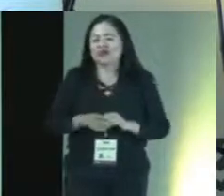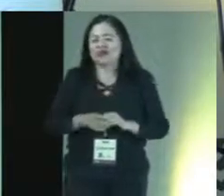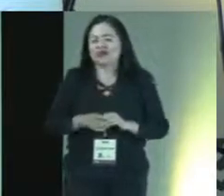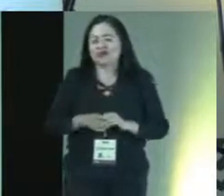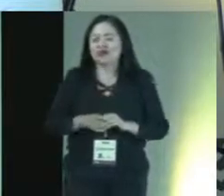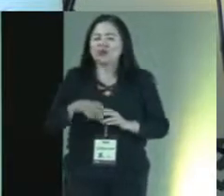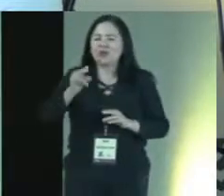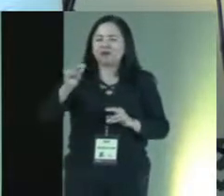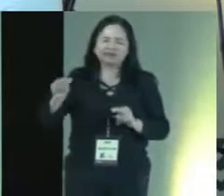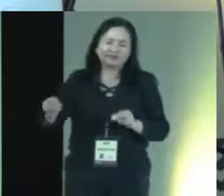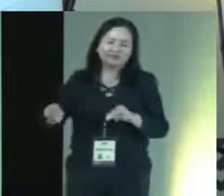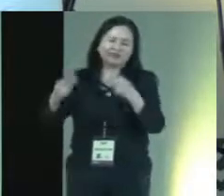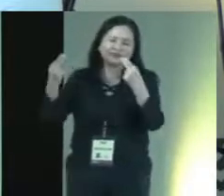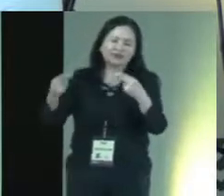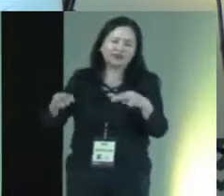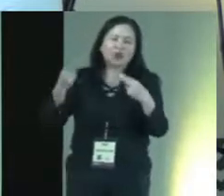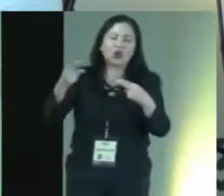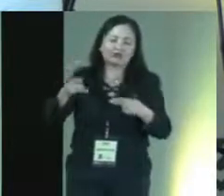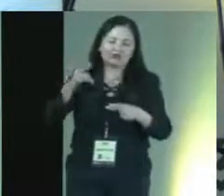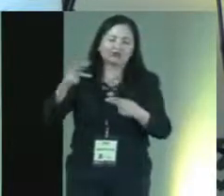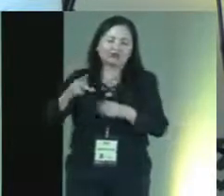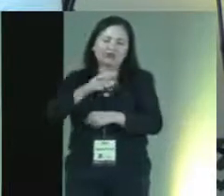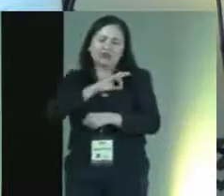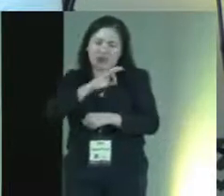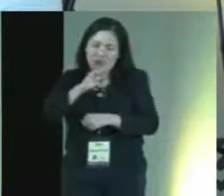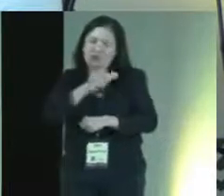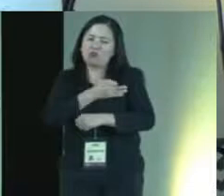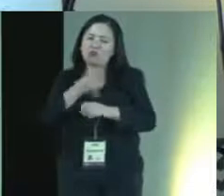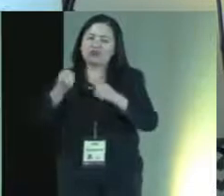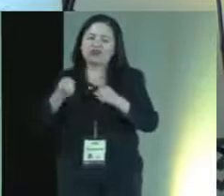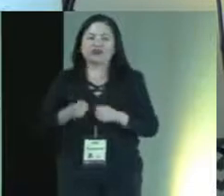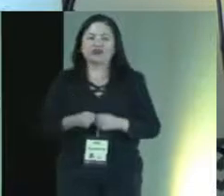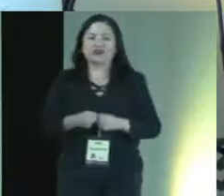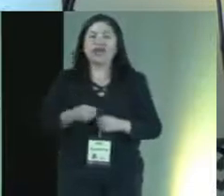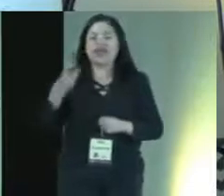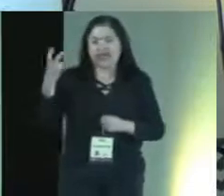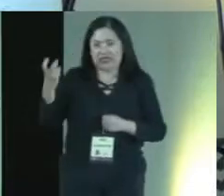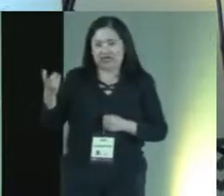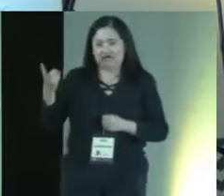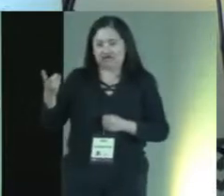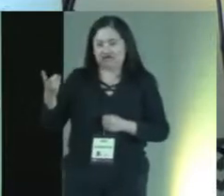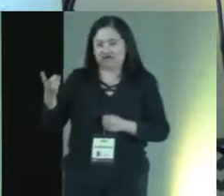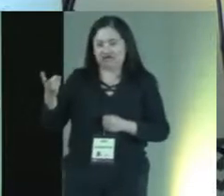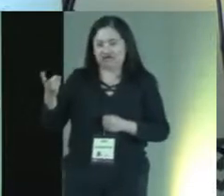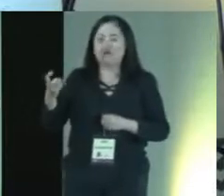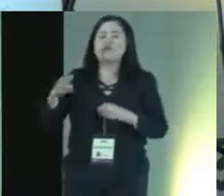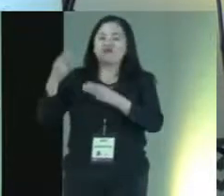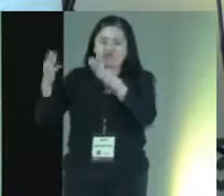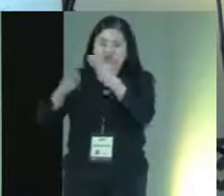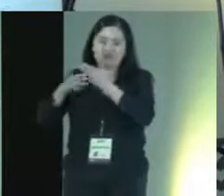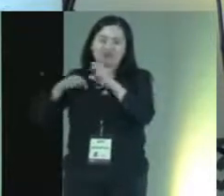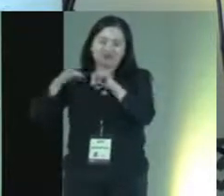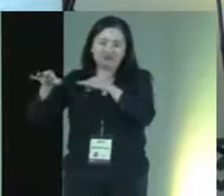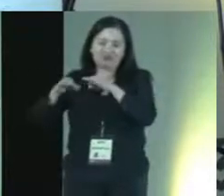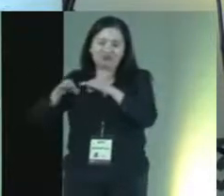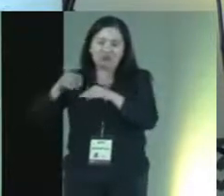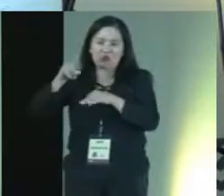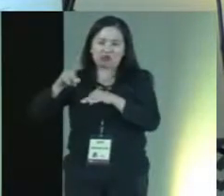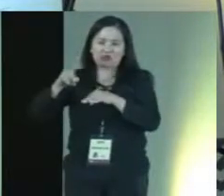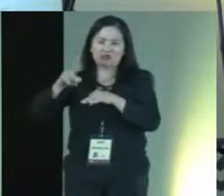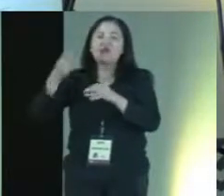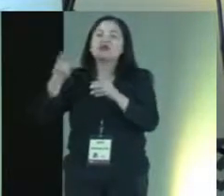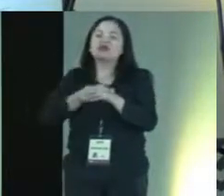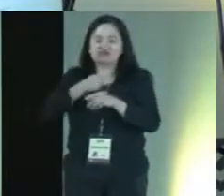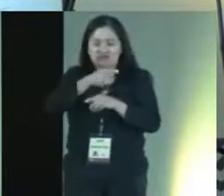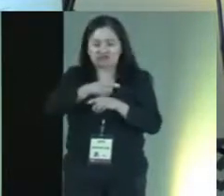las negociaciones del poder. En ese espacio, el mundo del trabajo y los trabajadores desaparecieron por